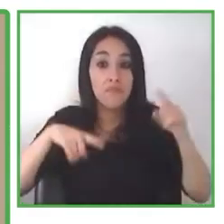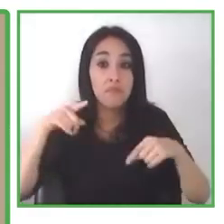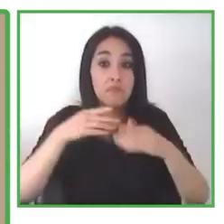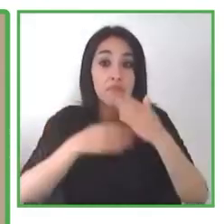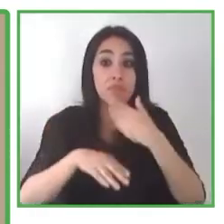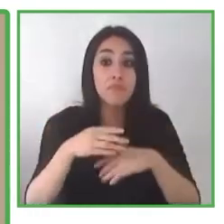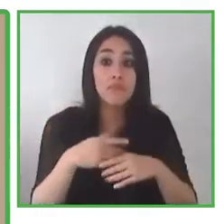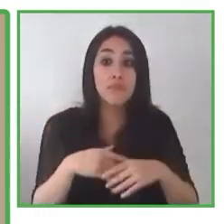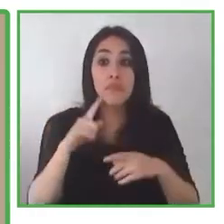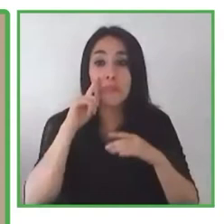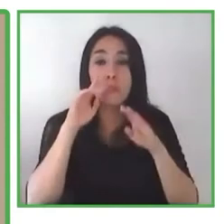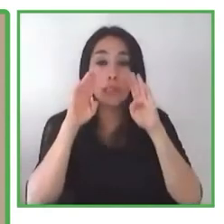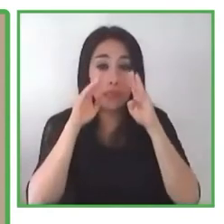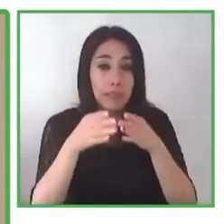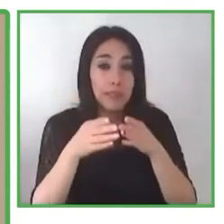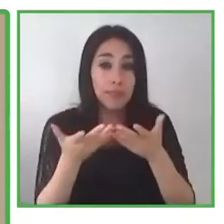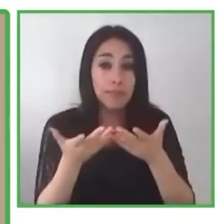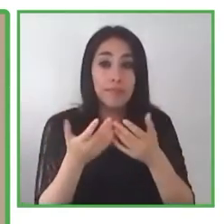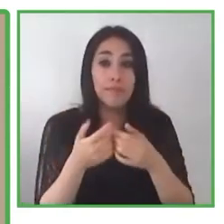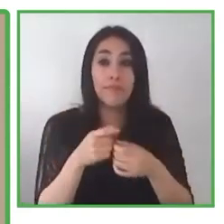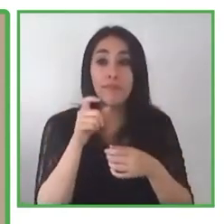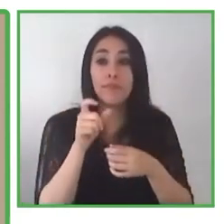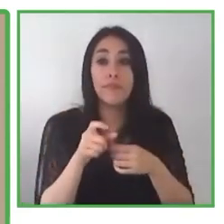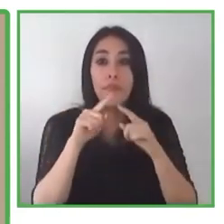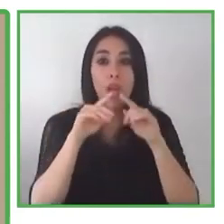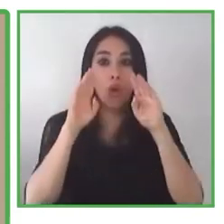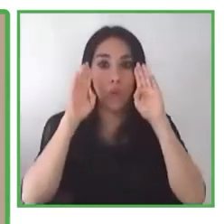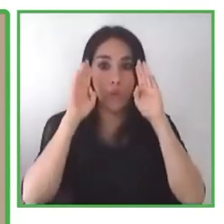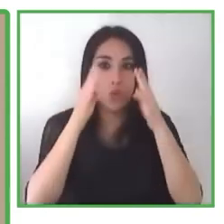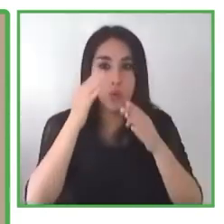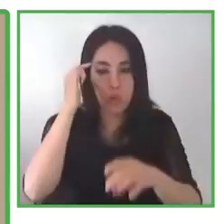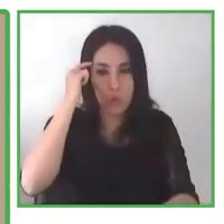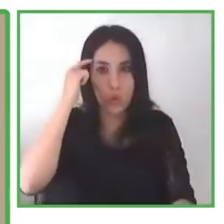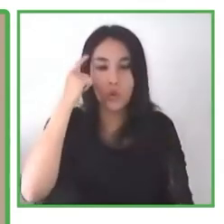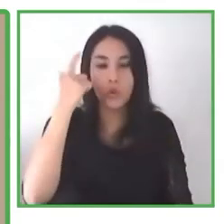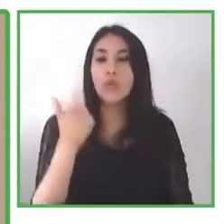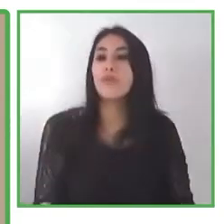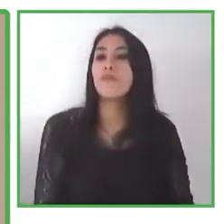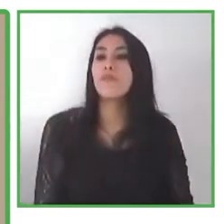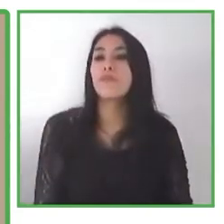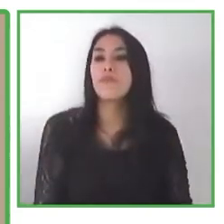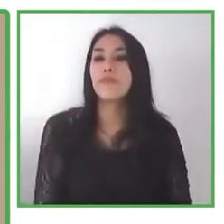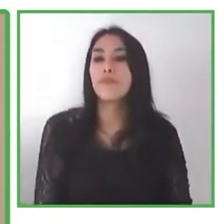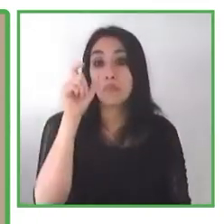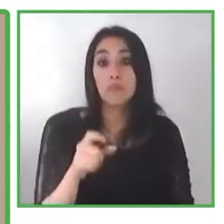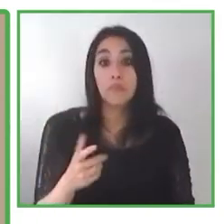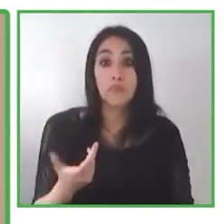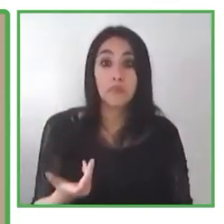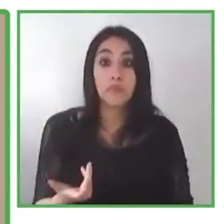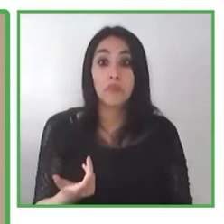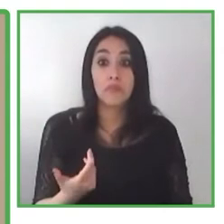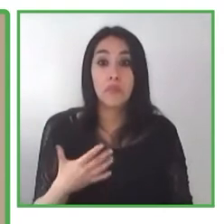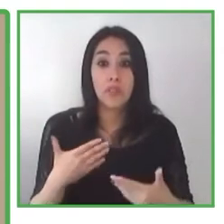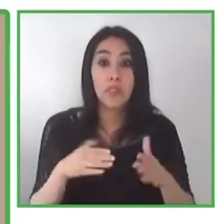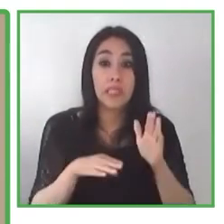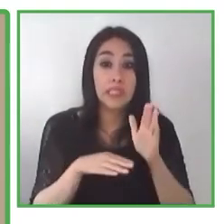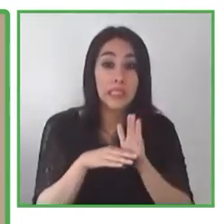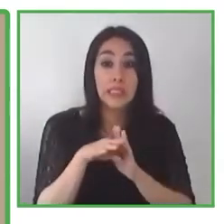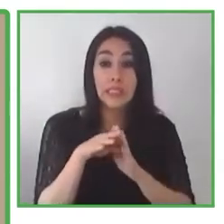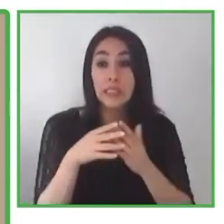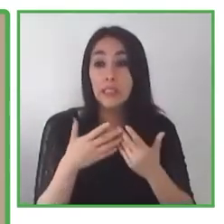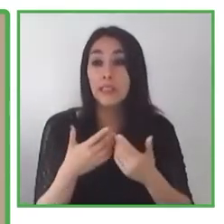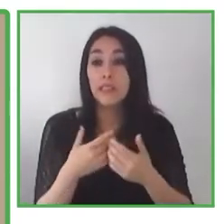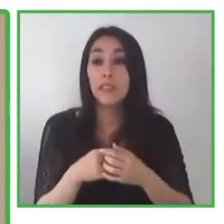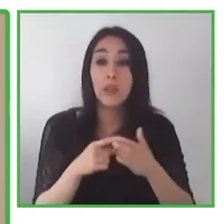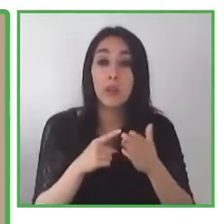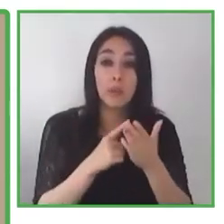discapacidad intelectual o psicosocial y una persona con autismo son las personas que tienen la menor probabilidad de ser empleadas. Solo en algunos